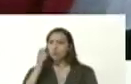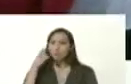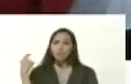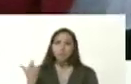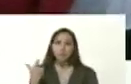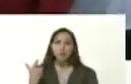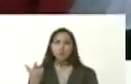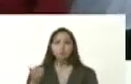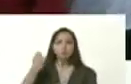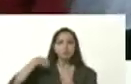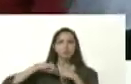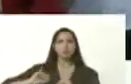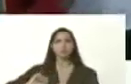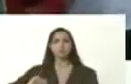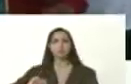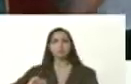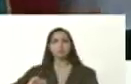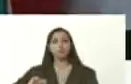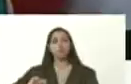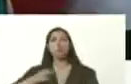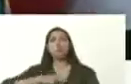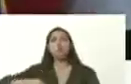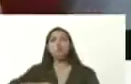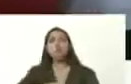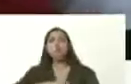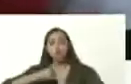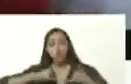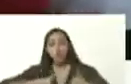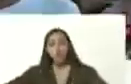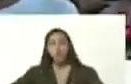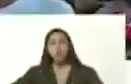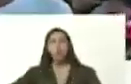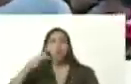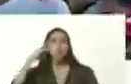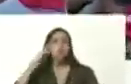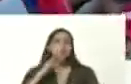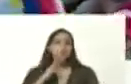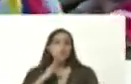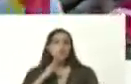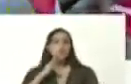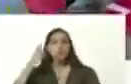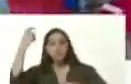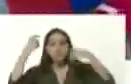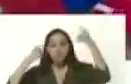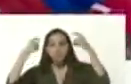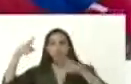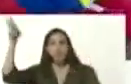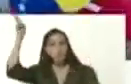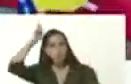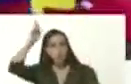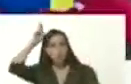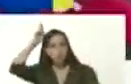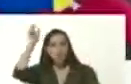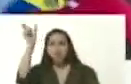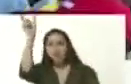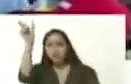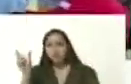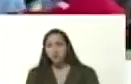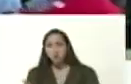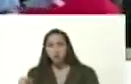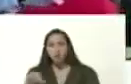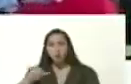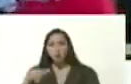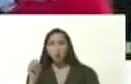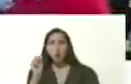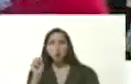patria de Bolívar, los hijos de Bolívar, de Chávez, de Guaycaipuro. de Josefa Camejo, de Juana Ramírez,